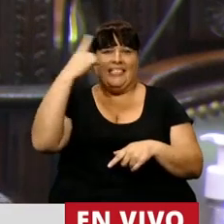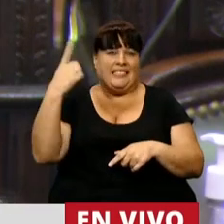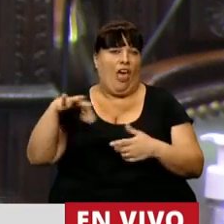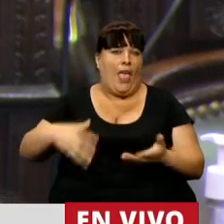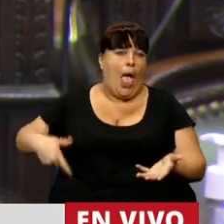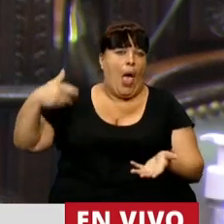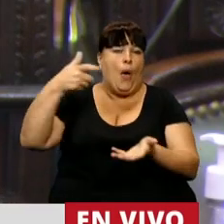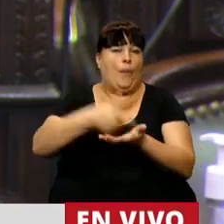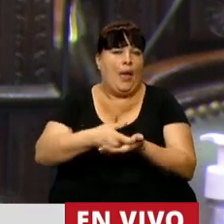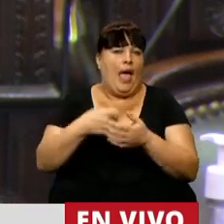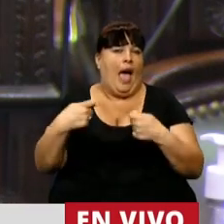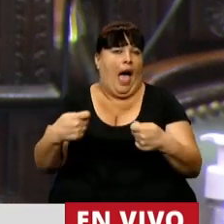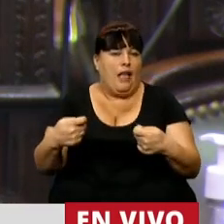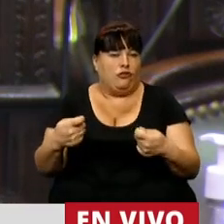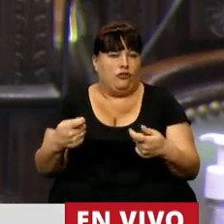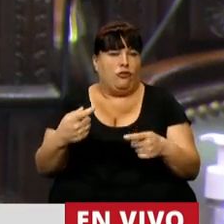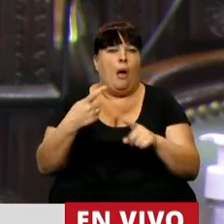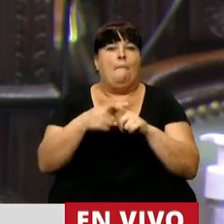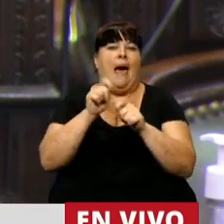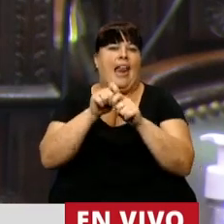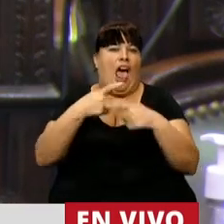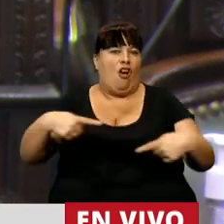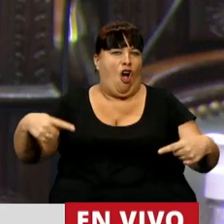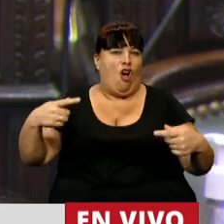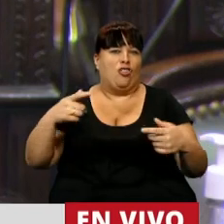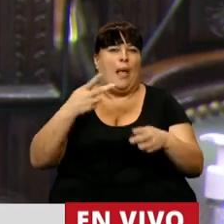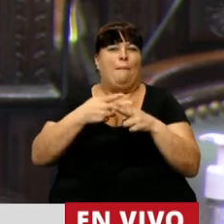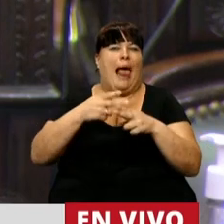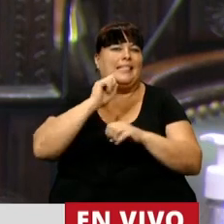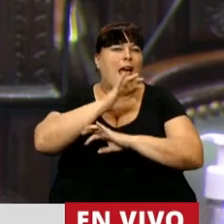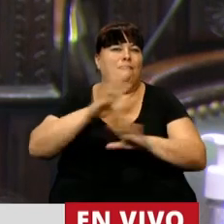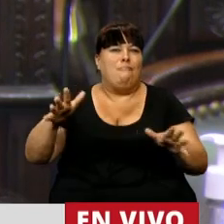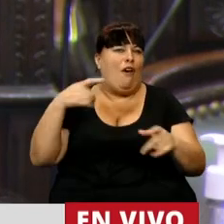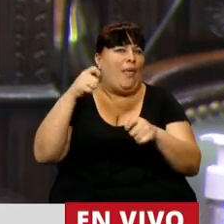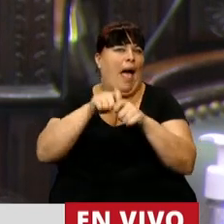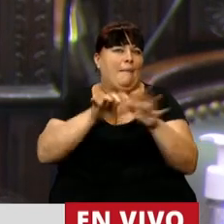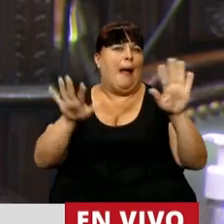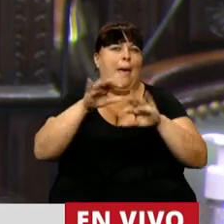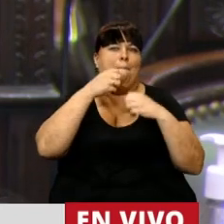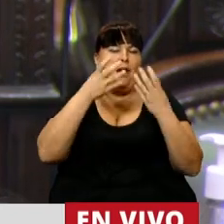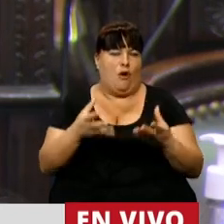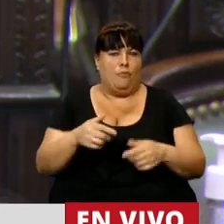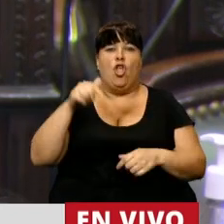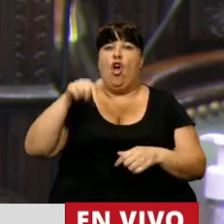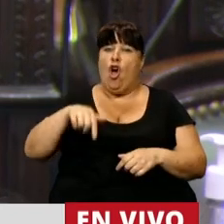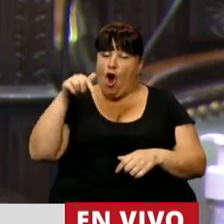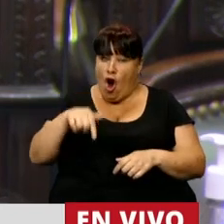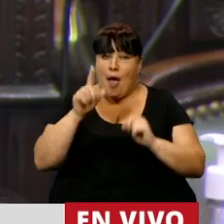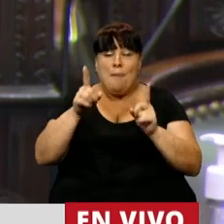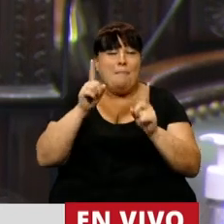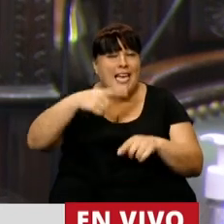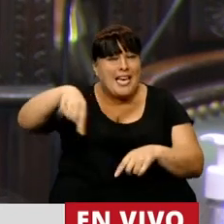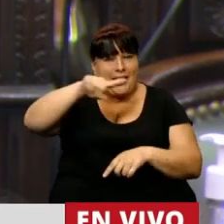tuvo que gastar para reparar esa hermosa plaza. Y hoy los